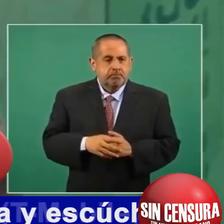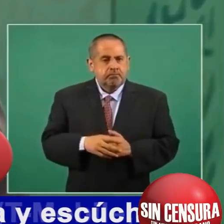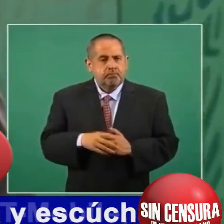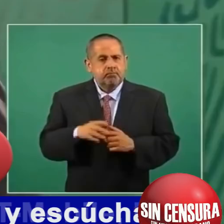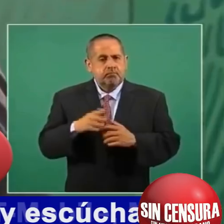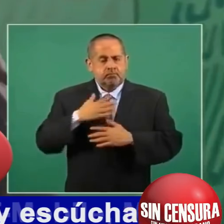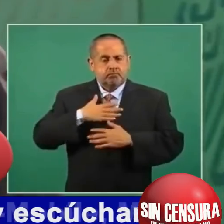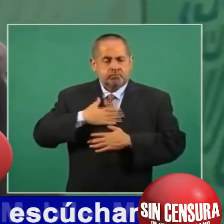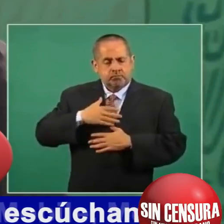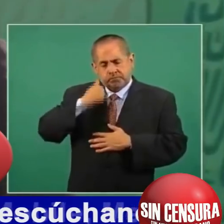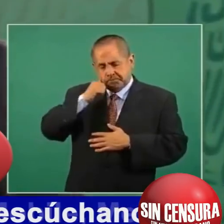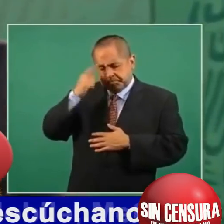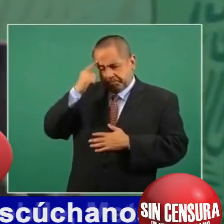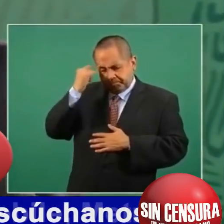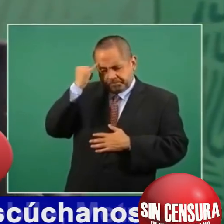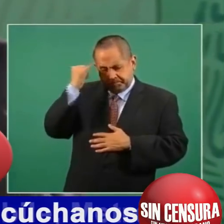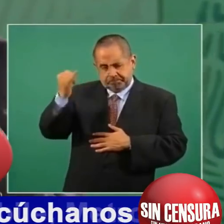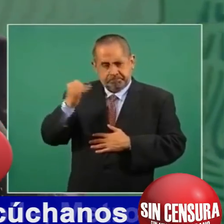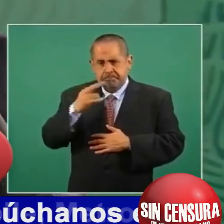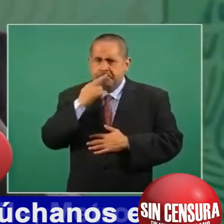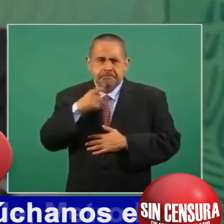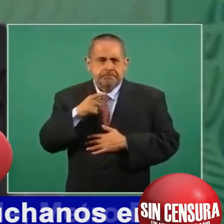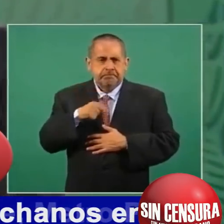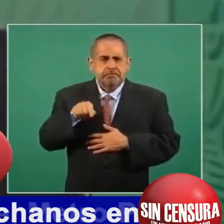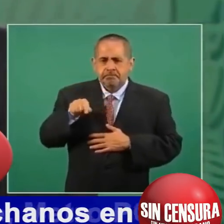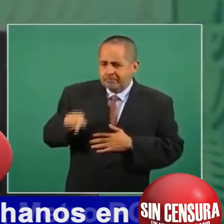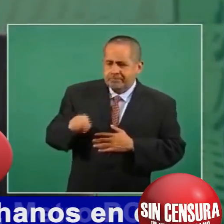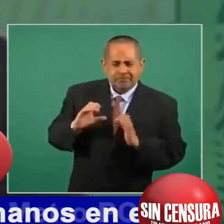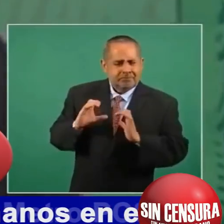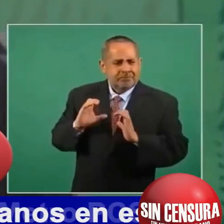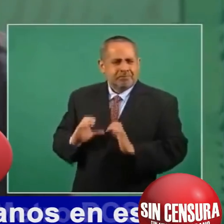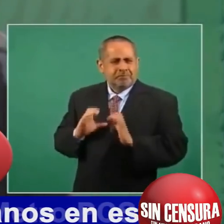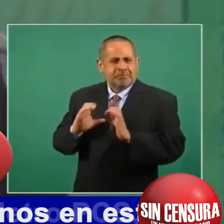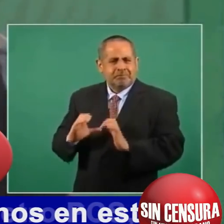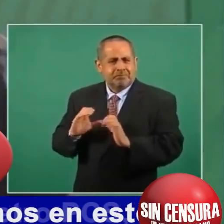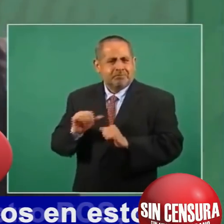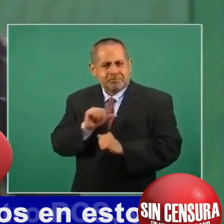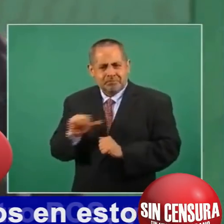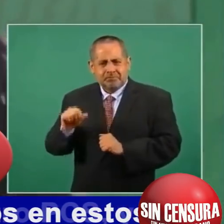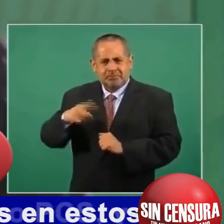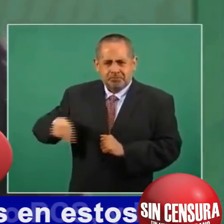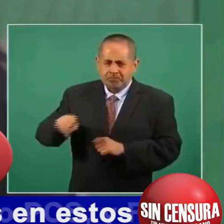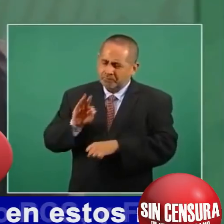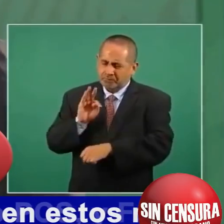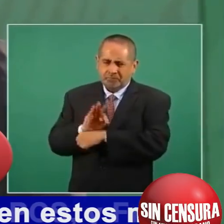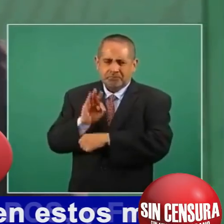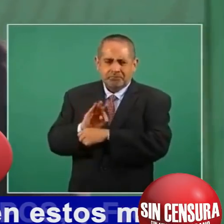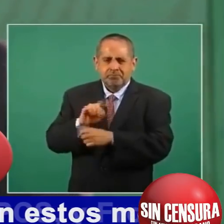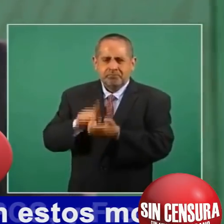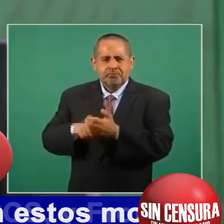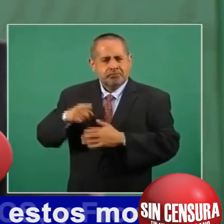argumento de nuestra parte, es decir, necesitamos cuidarlos, protegerlos.